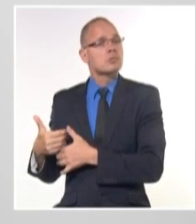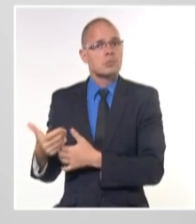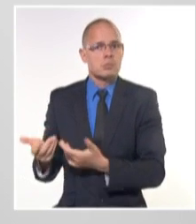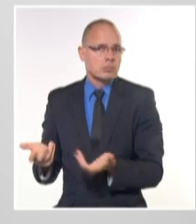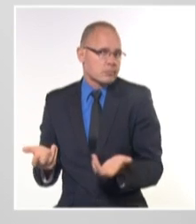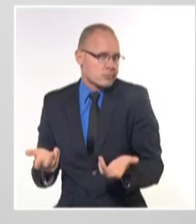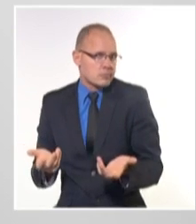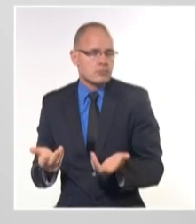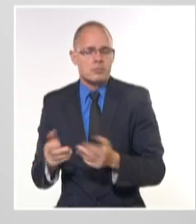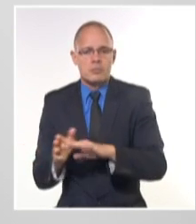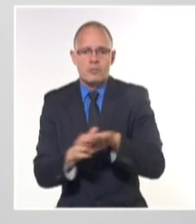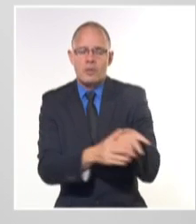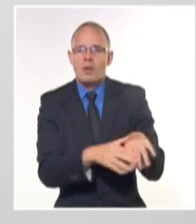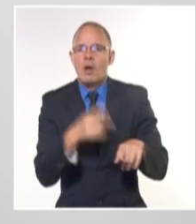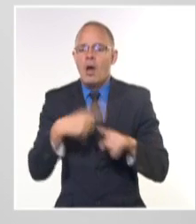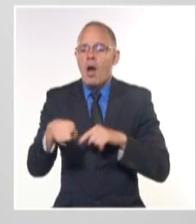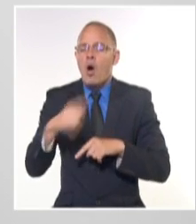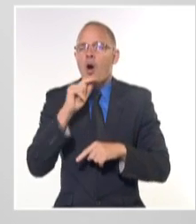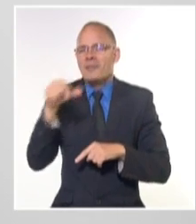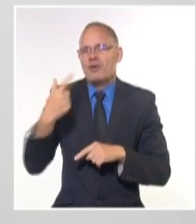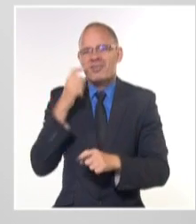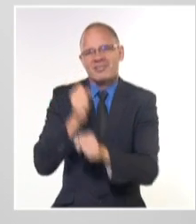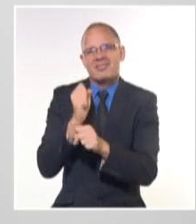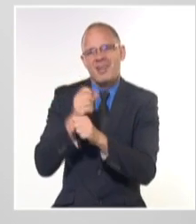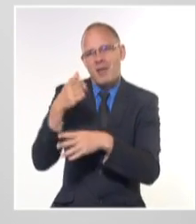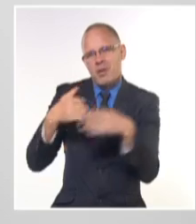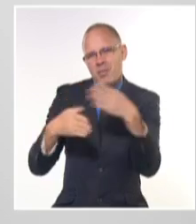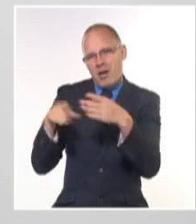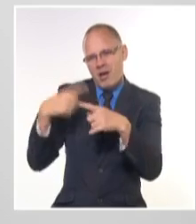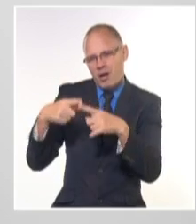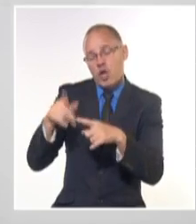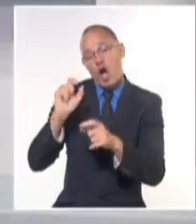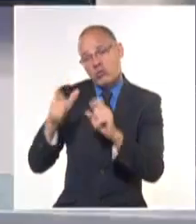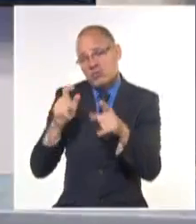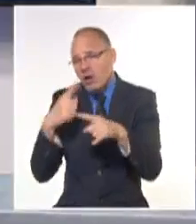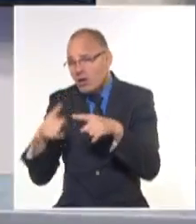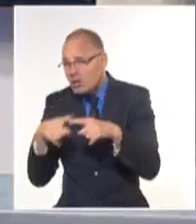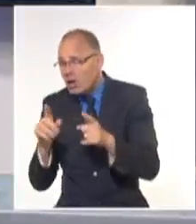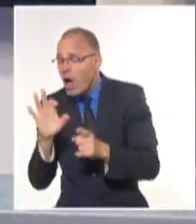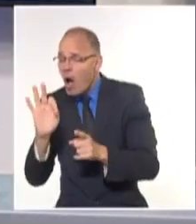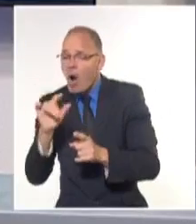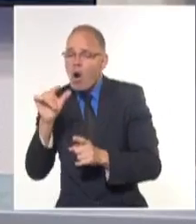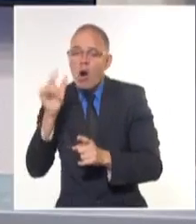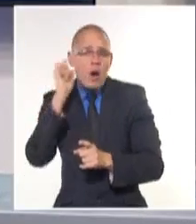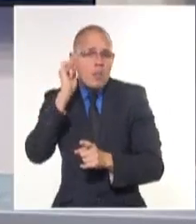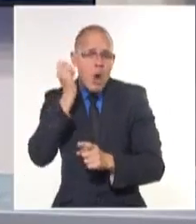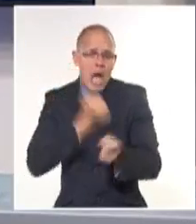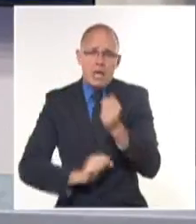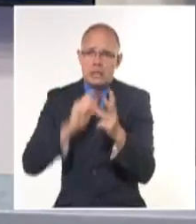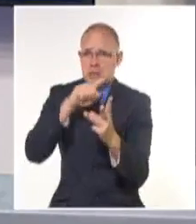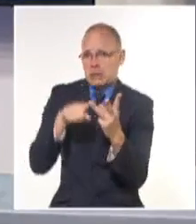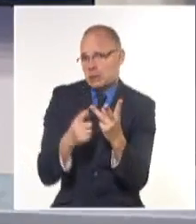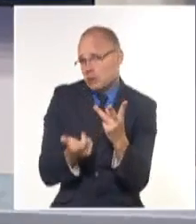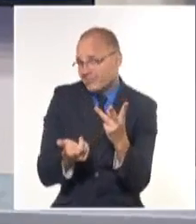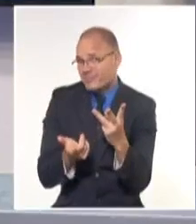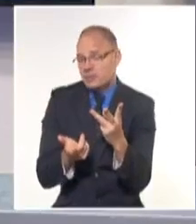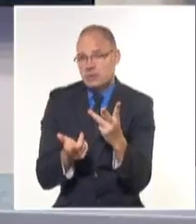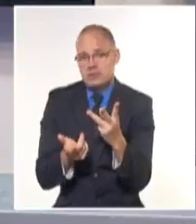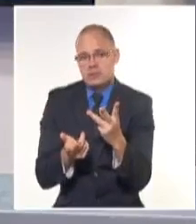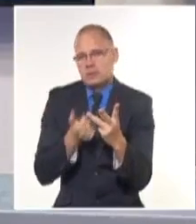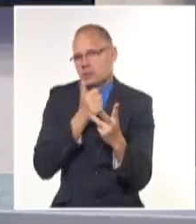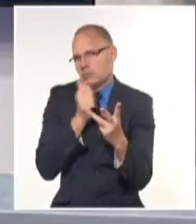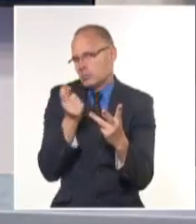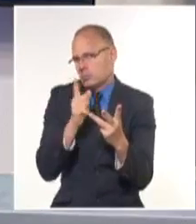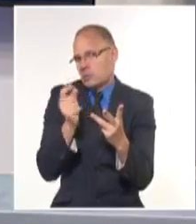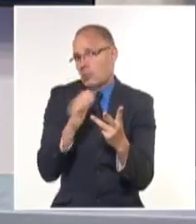subsidios para la construcción, mantenimiento de viviendas, compra de viviendas, madres con 3 hijos o más. Muy serio este tema. Es un momento donde los recursos